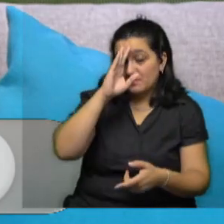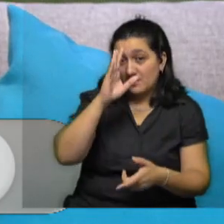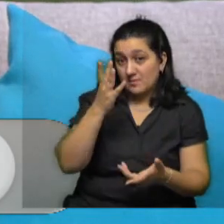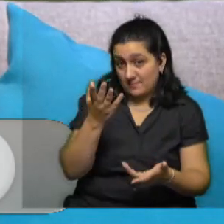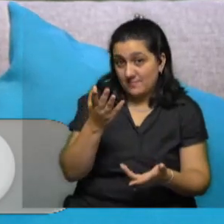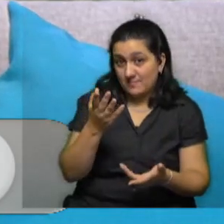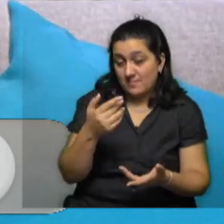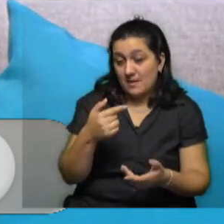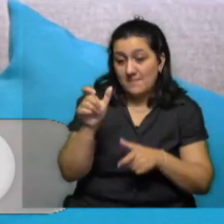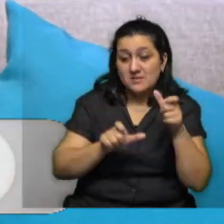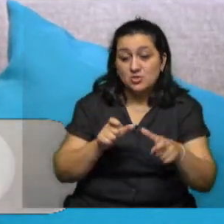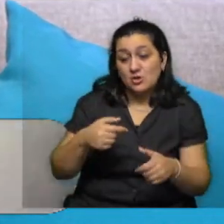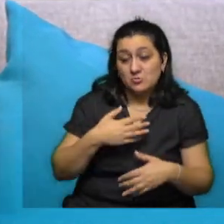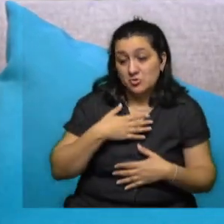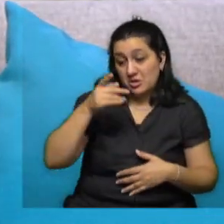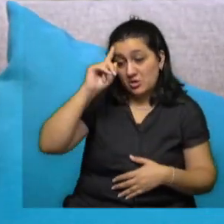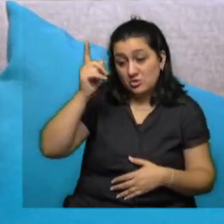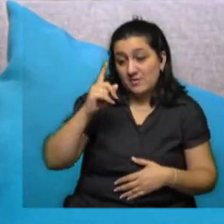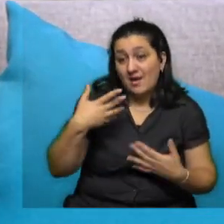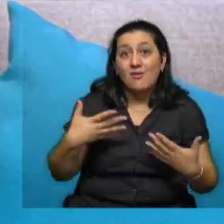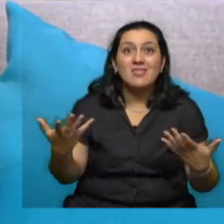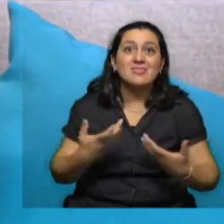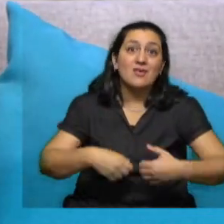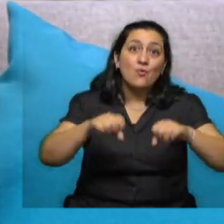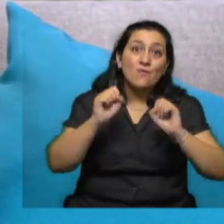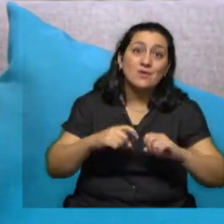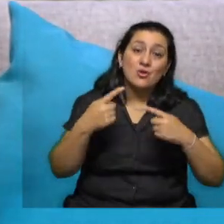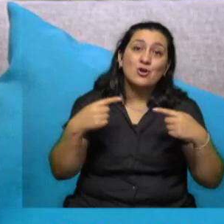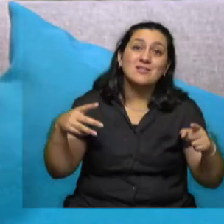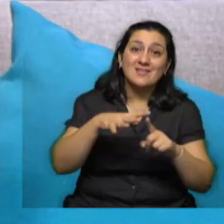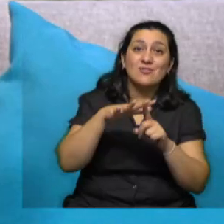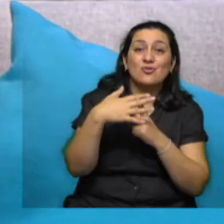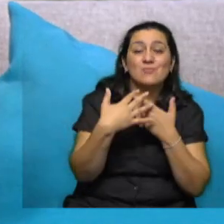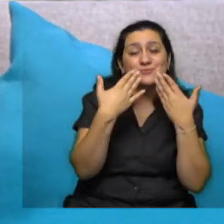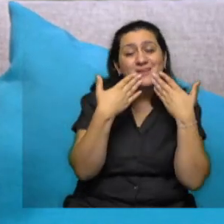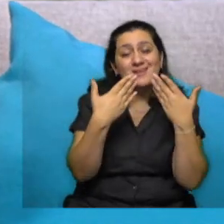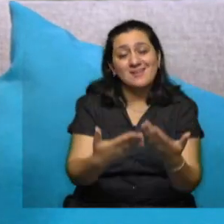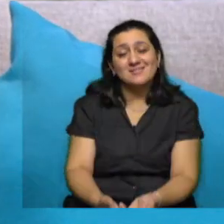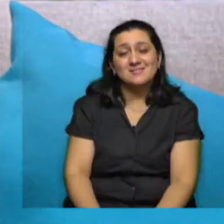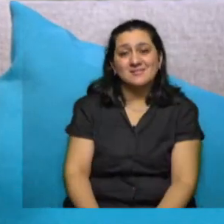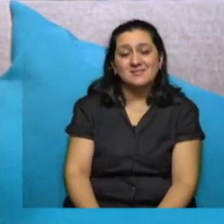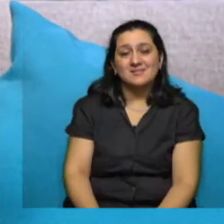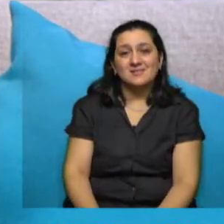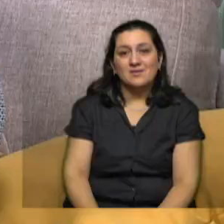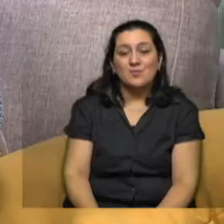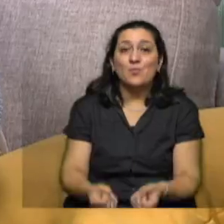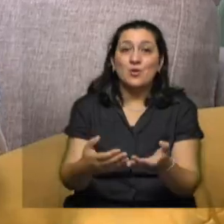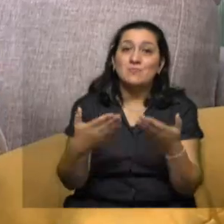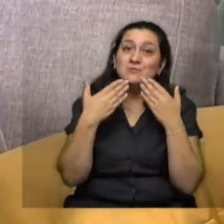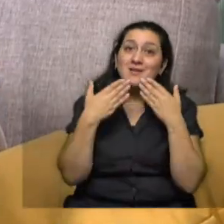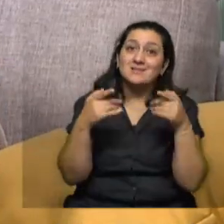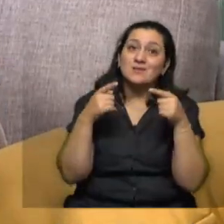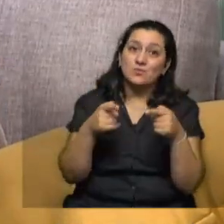porque, como yo, que no sabíamos nada, esto de descubrir cosas de nuestro entorno, así que enormes gracias por esta columna. Bueno, muchas gracias a